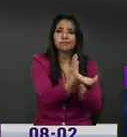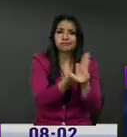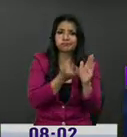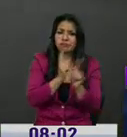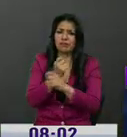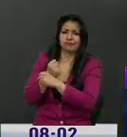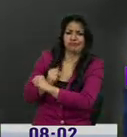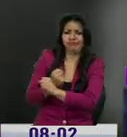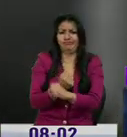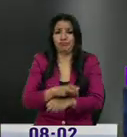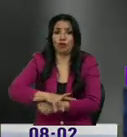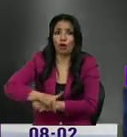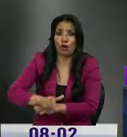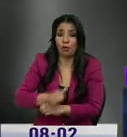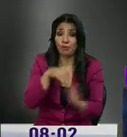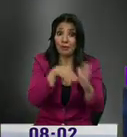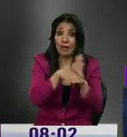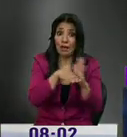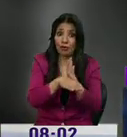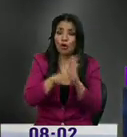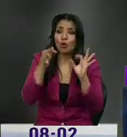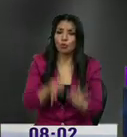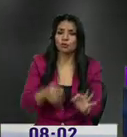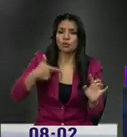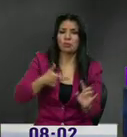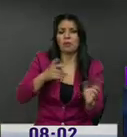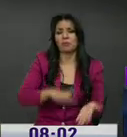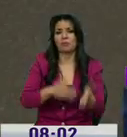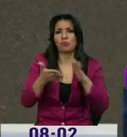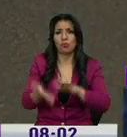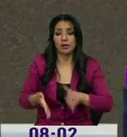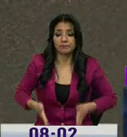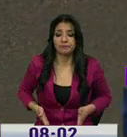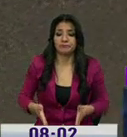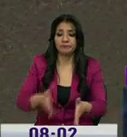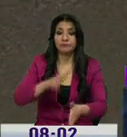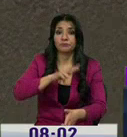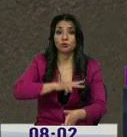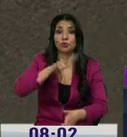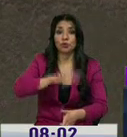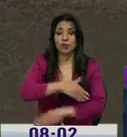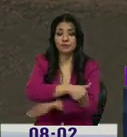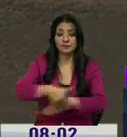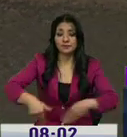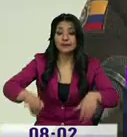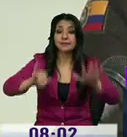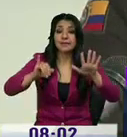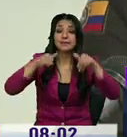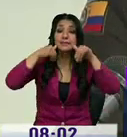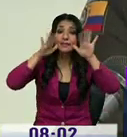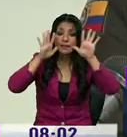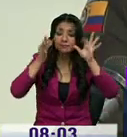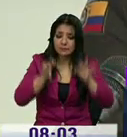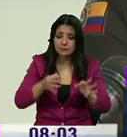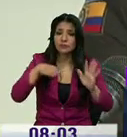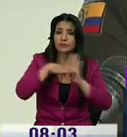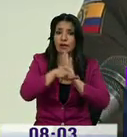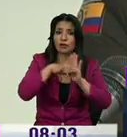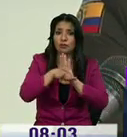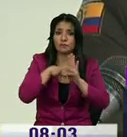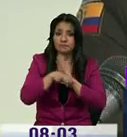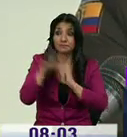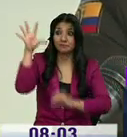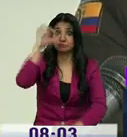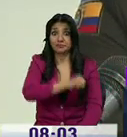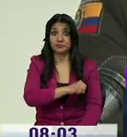sucedió en las inmediaciones de las avenidas Portugal y 6 de diciembre, en el pasillo de una entidad bancaria. En el video se aprecia al menos